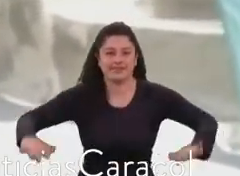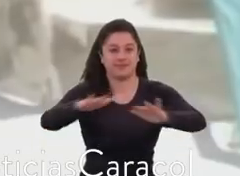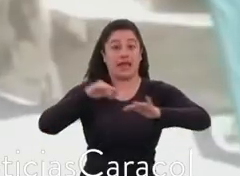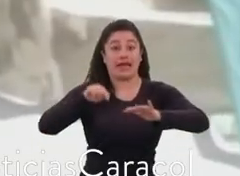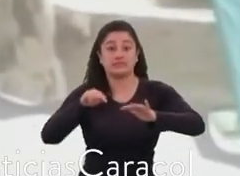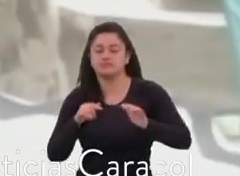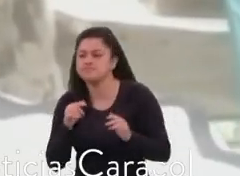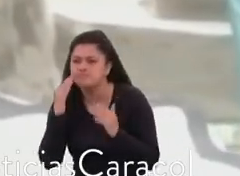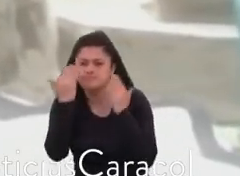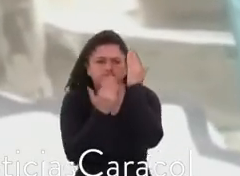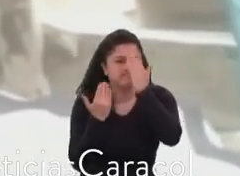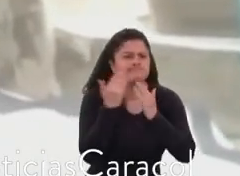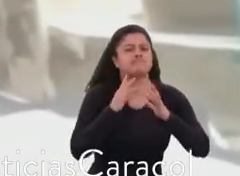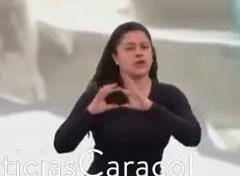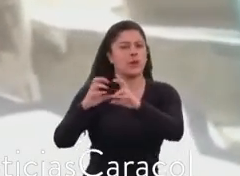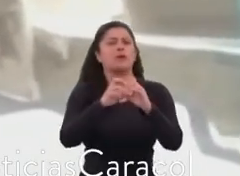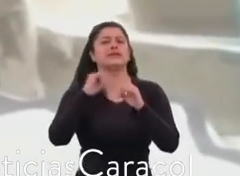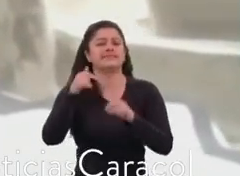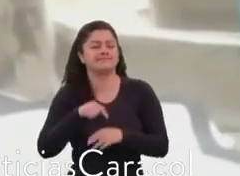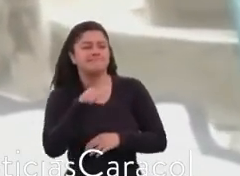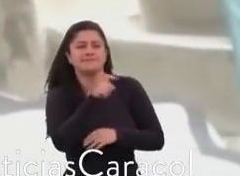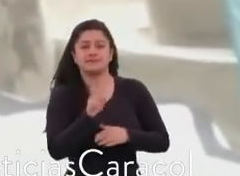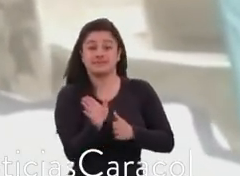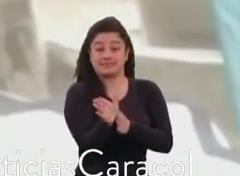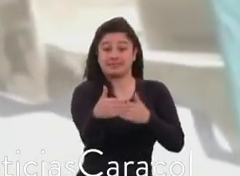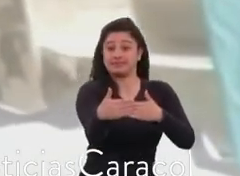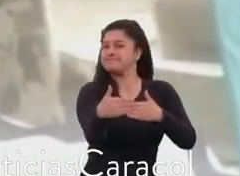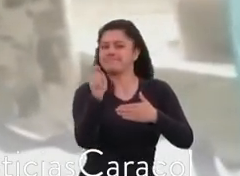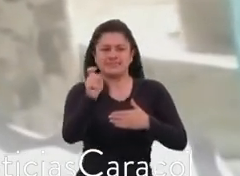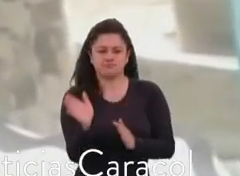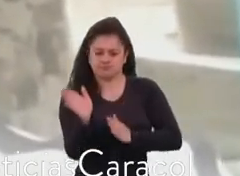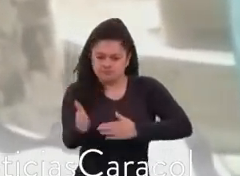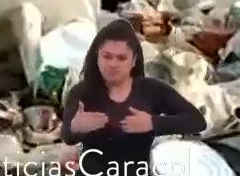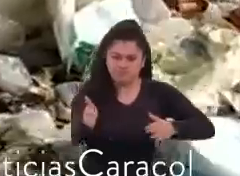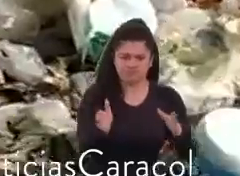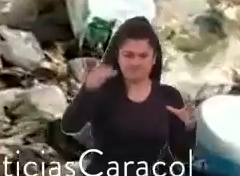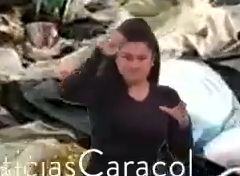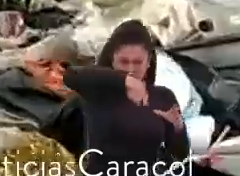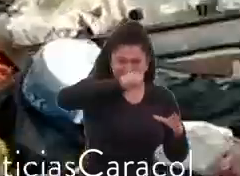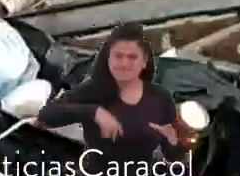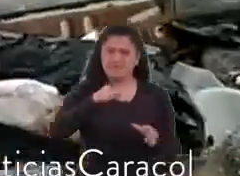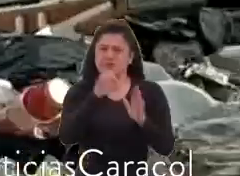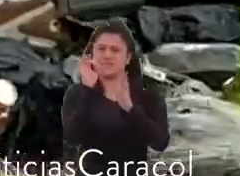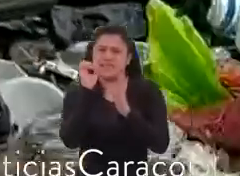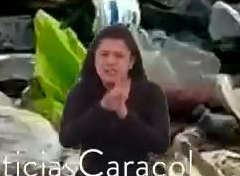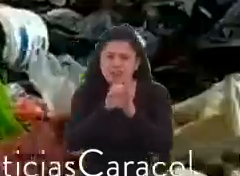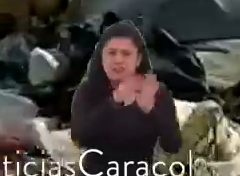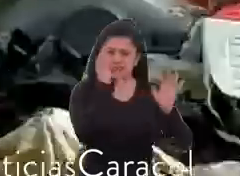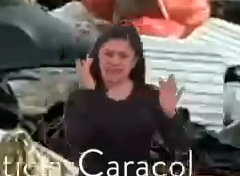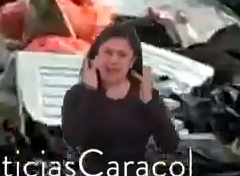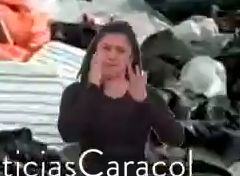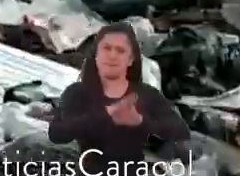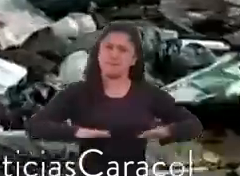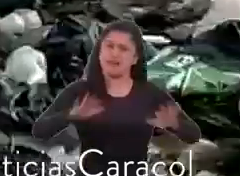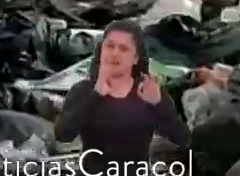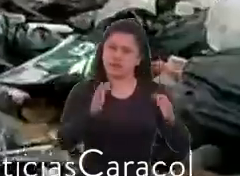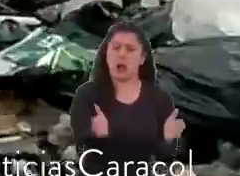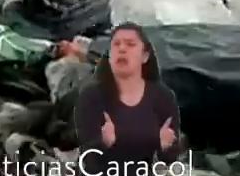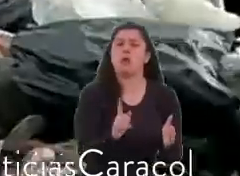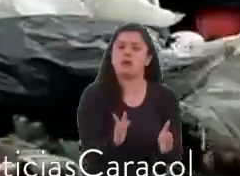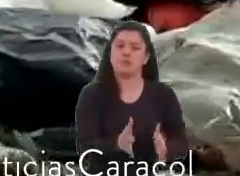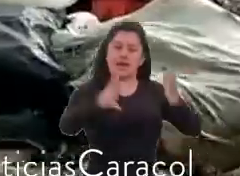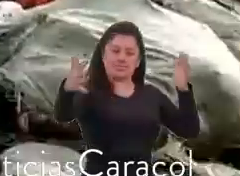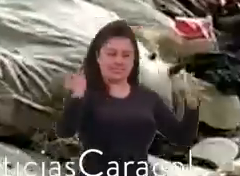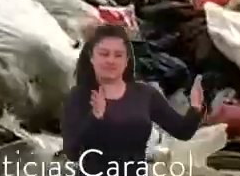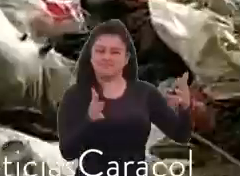clausura y el cierre del botadero de Acandí, poder hacer unos trabajos y ampliar el relleno sanitario de Acandí. Pero mientras llega una